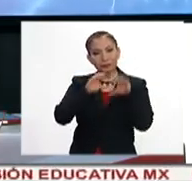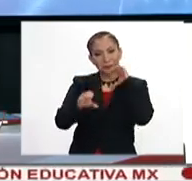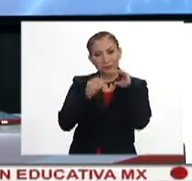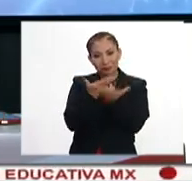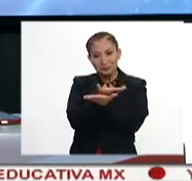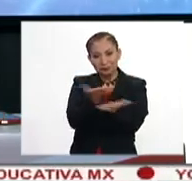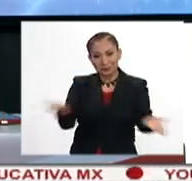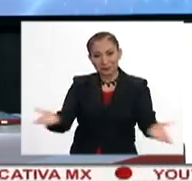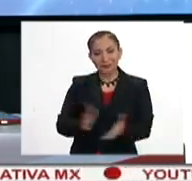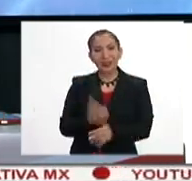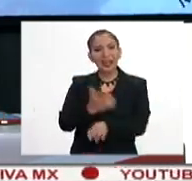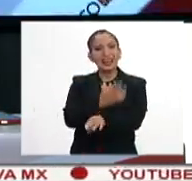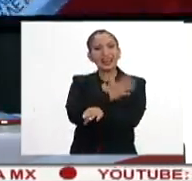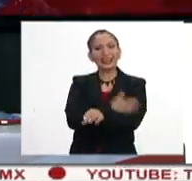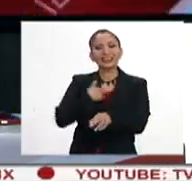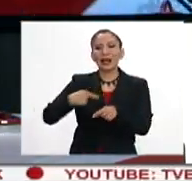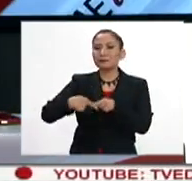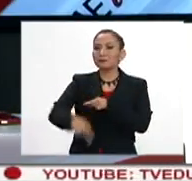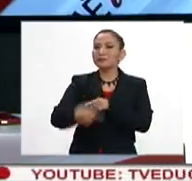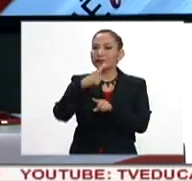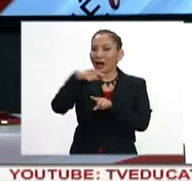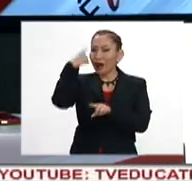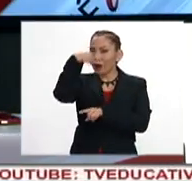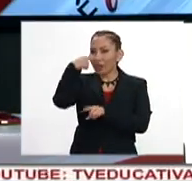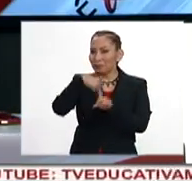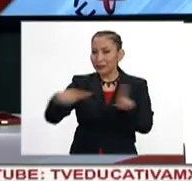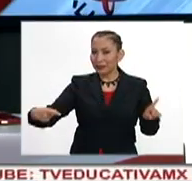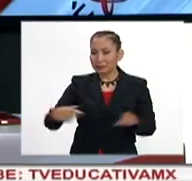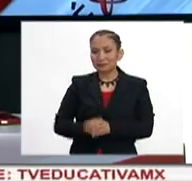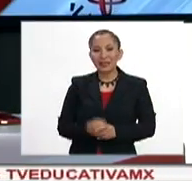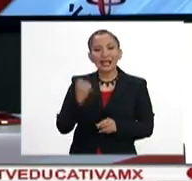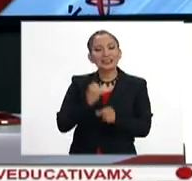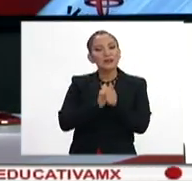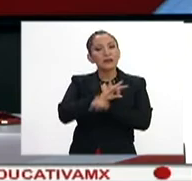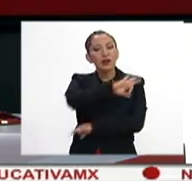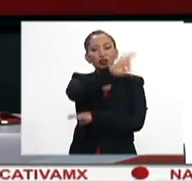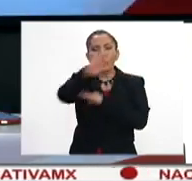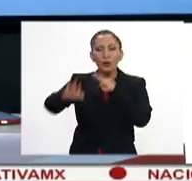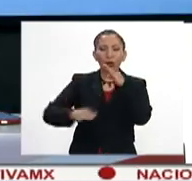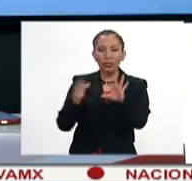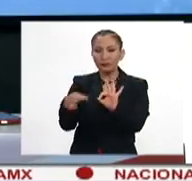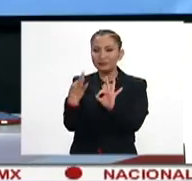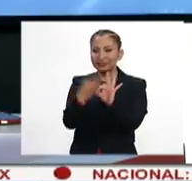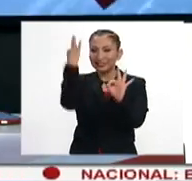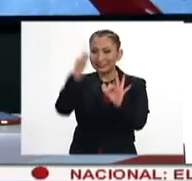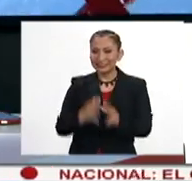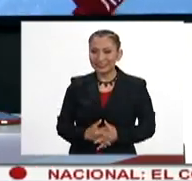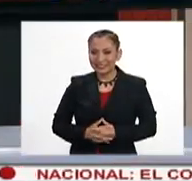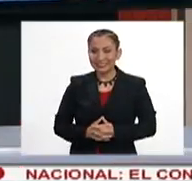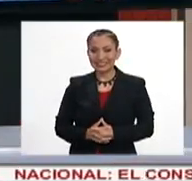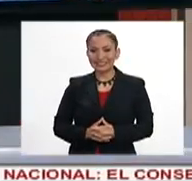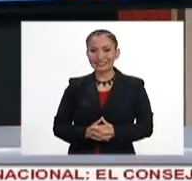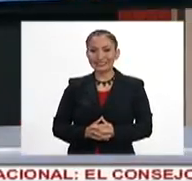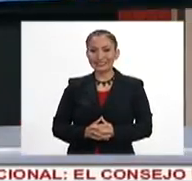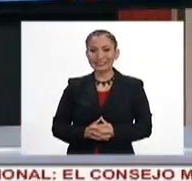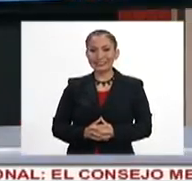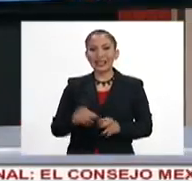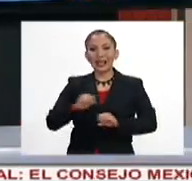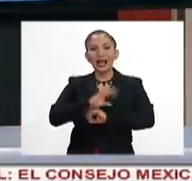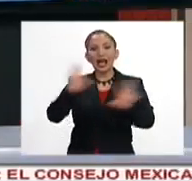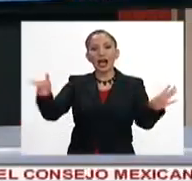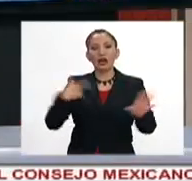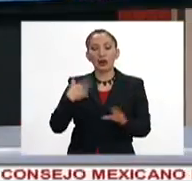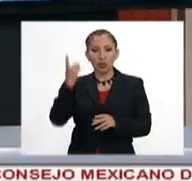comunicarnos también con ustedes. Acompáñenos durante esta hora y media. Este es su informativo, le tenemos la noticia al día. Así